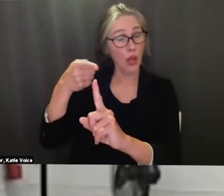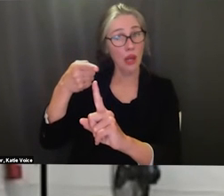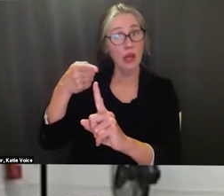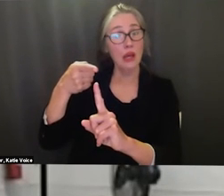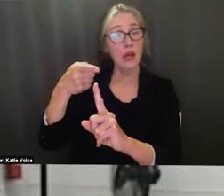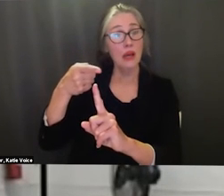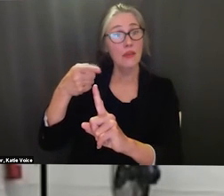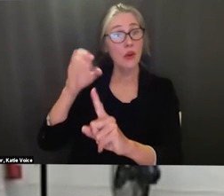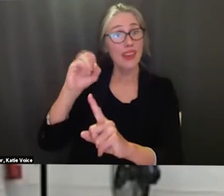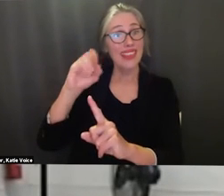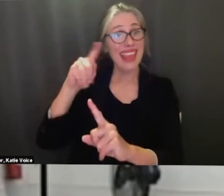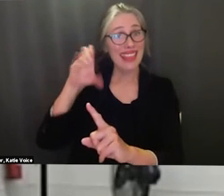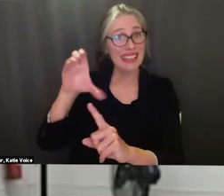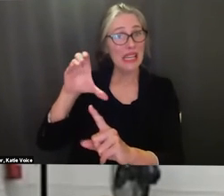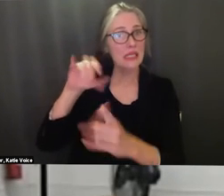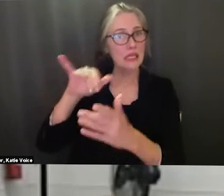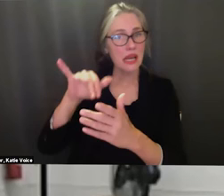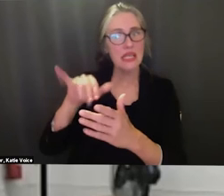Sí.